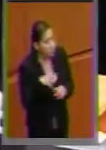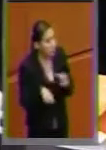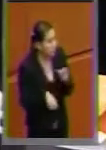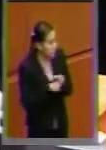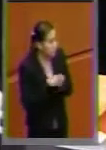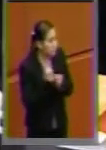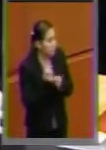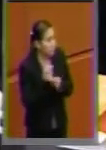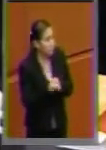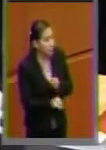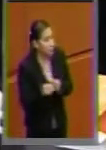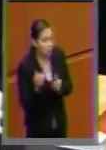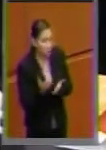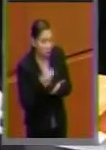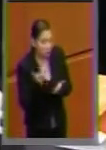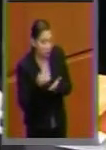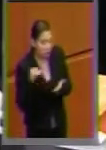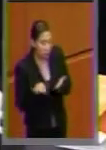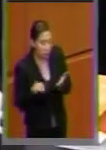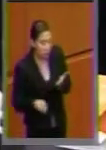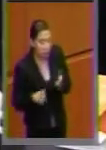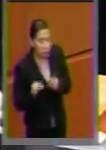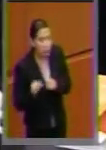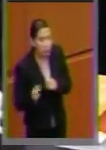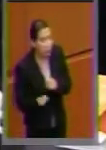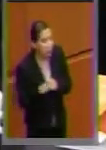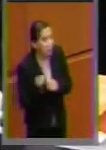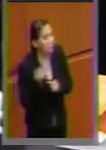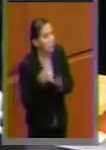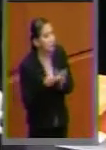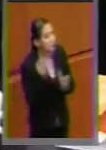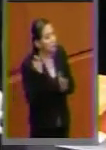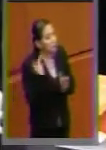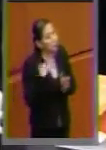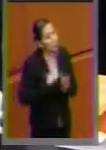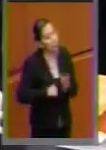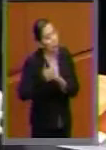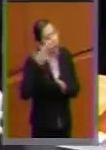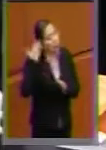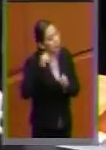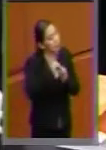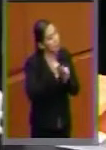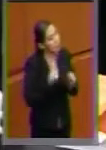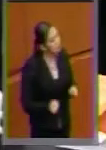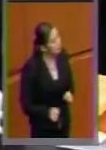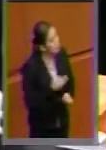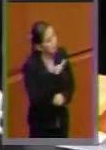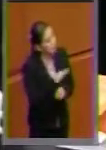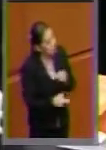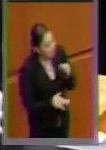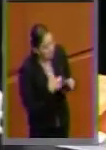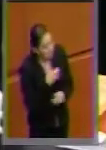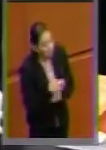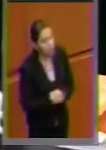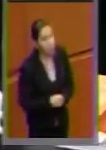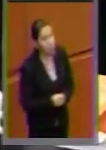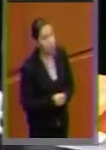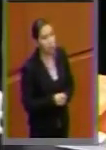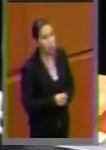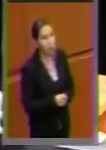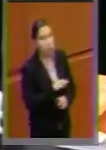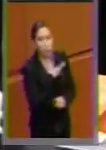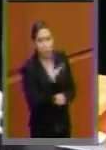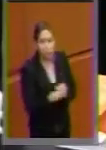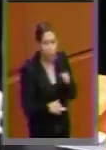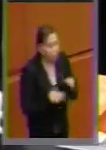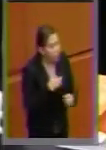este catálogo no se trata de es volver al antiguo sistema donde prácticamente todo era delito grave todo